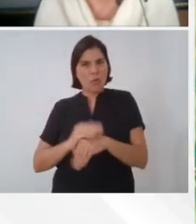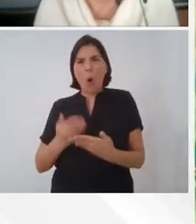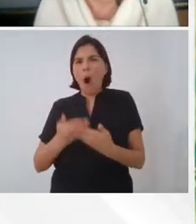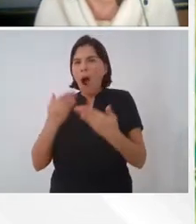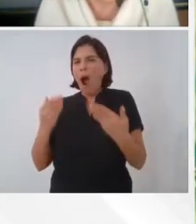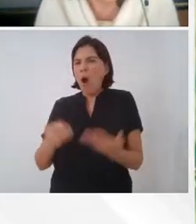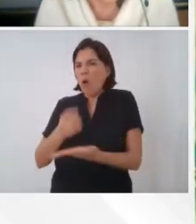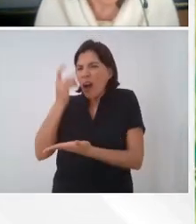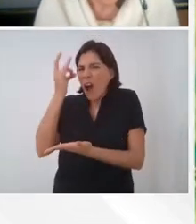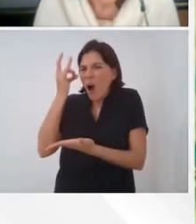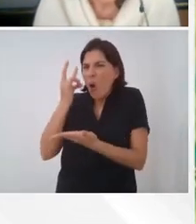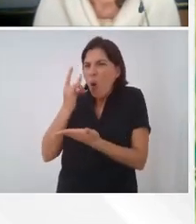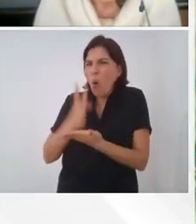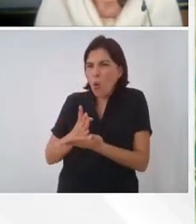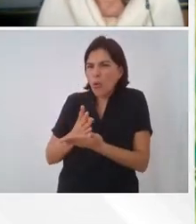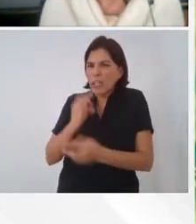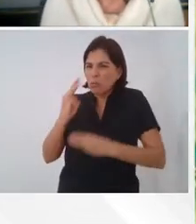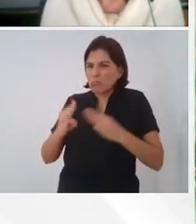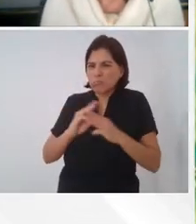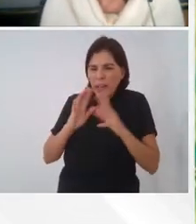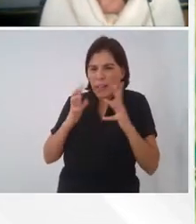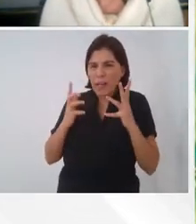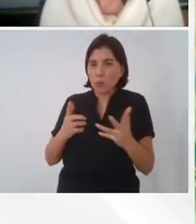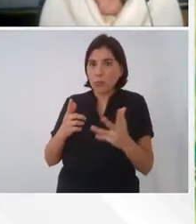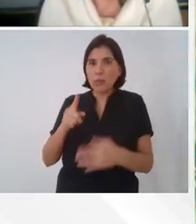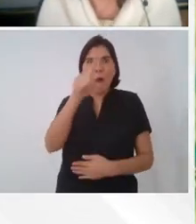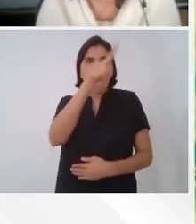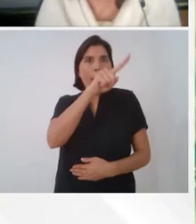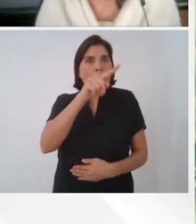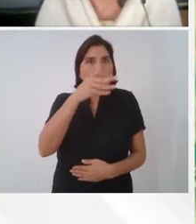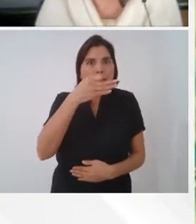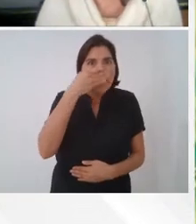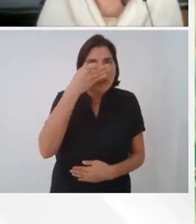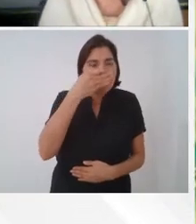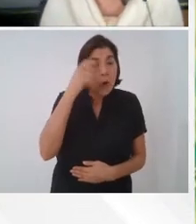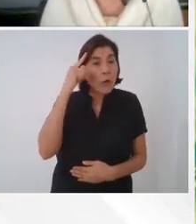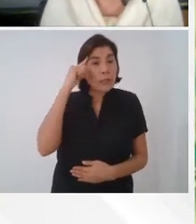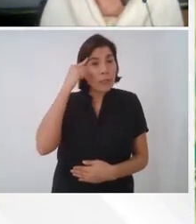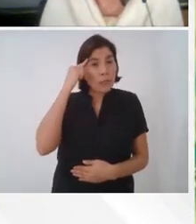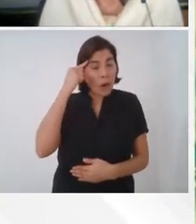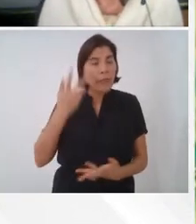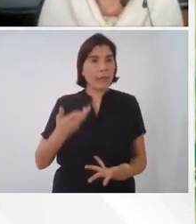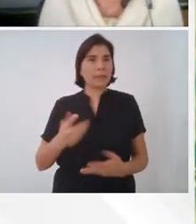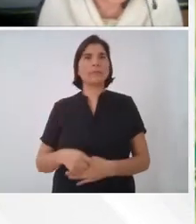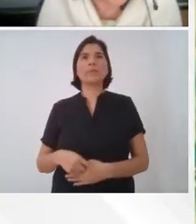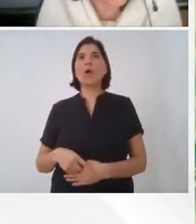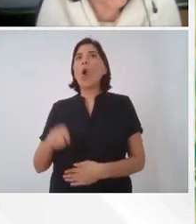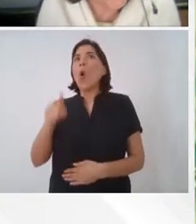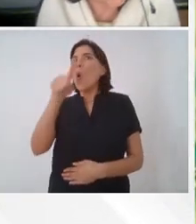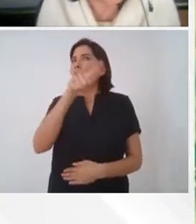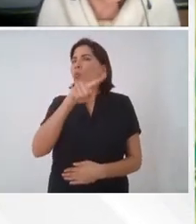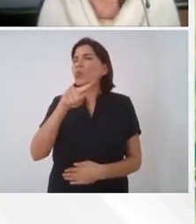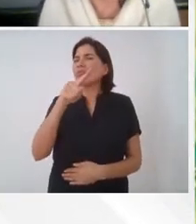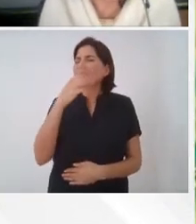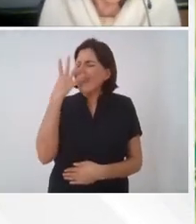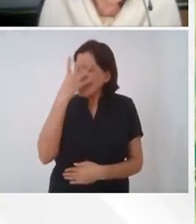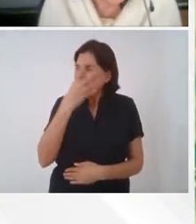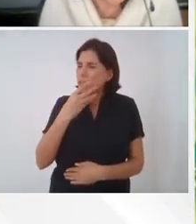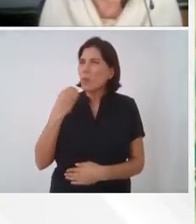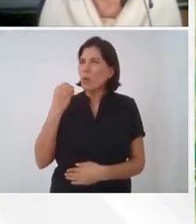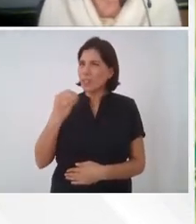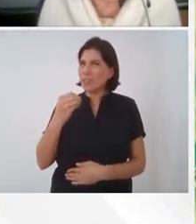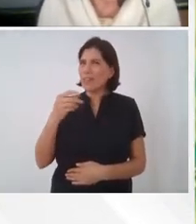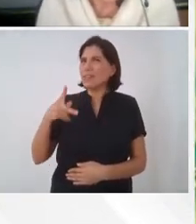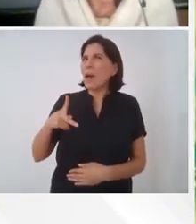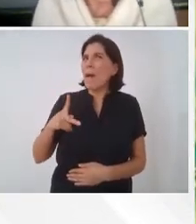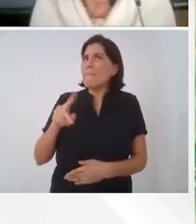se molestaron. Son realmente bellas, pero están vacías, les dijo todavía. No se puede morir por ustedes. Sin